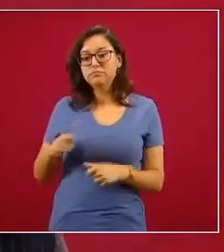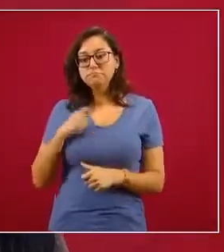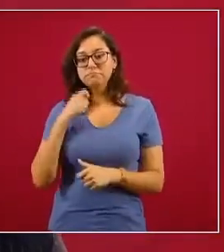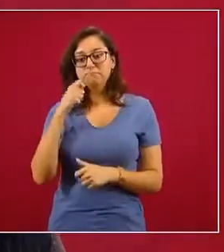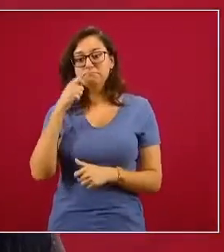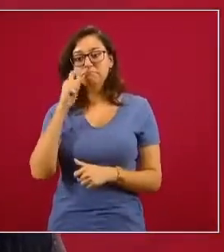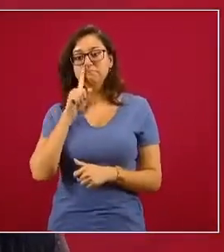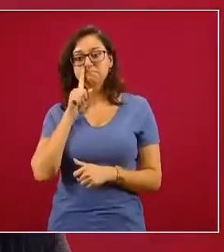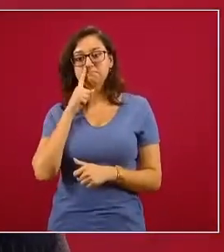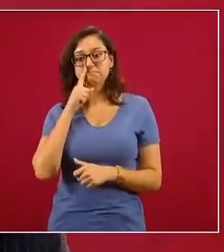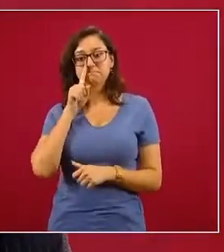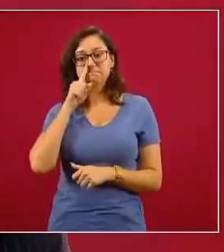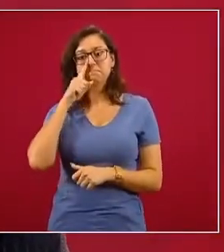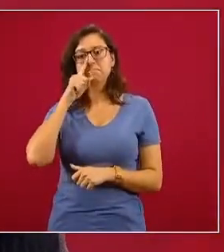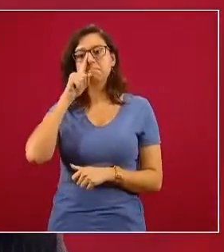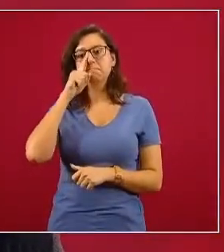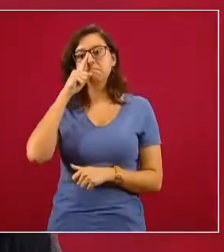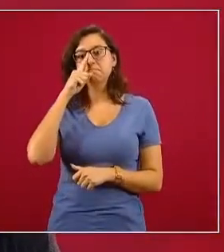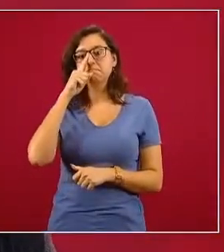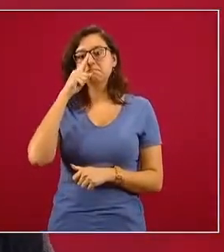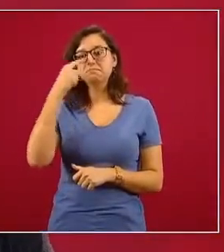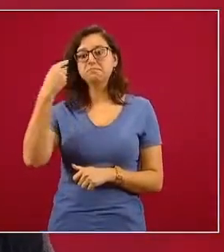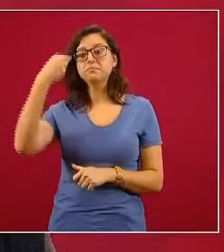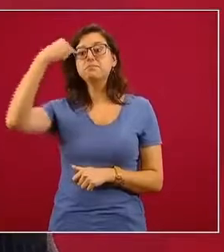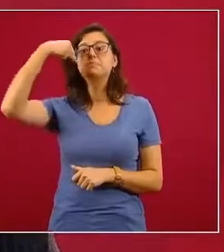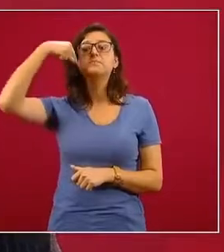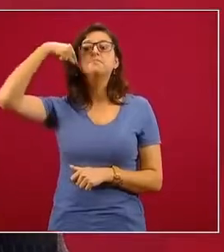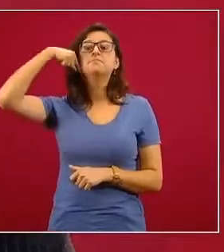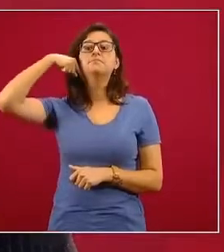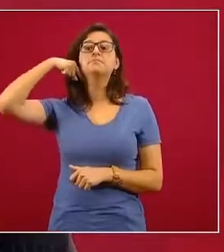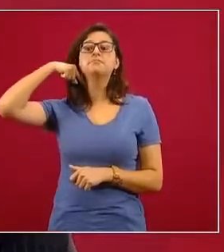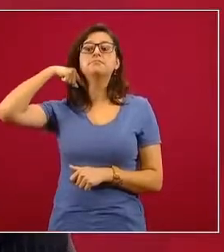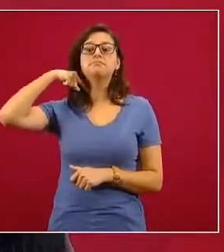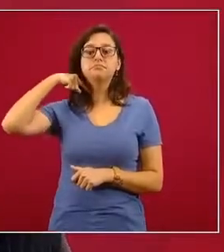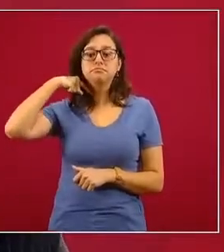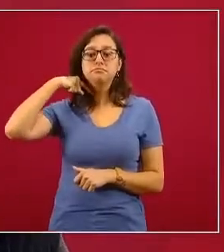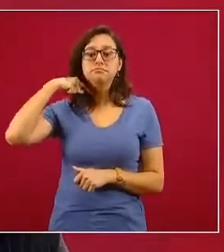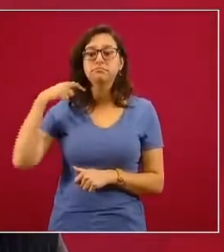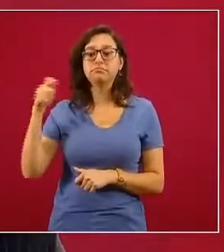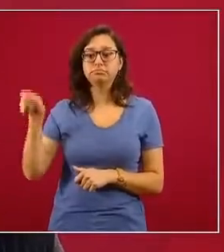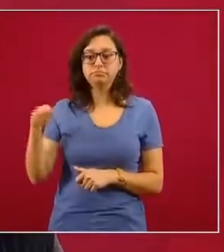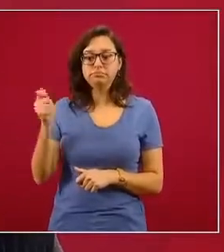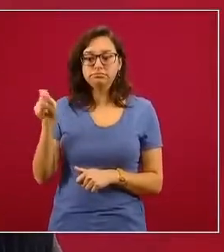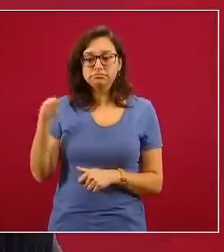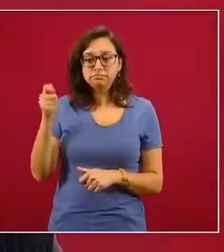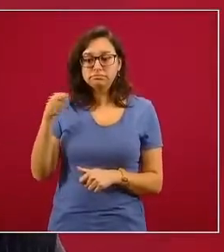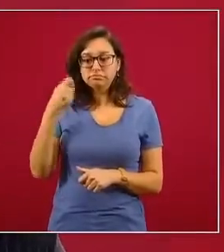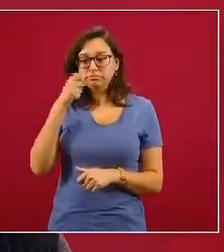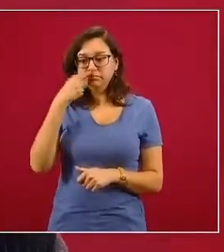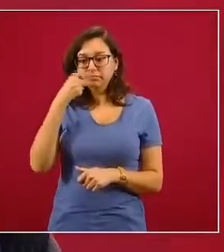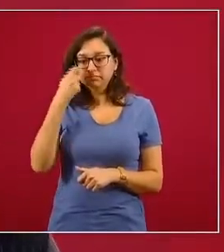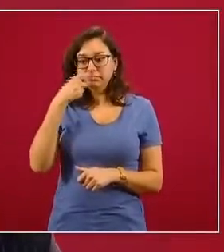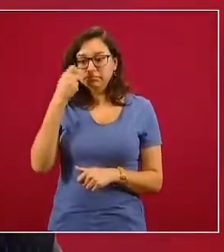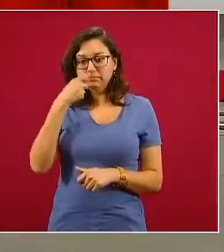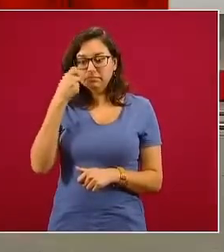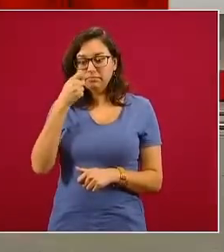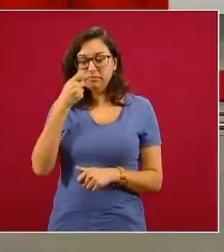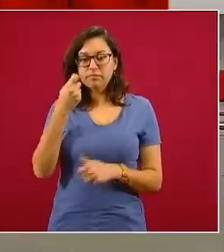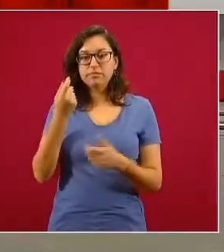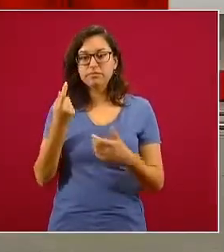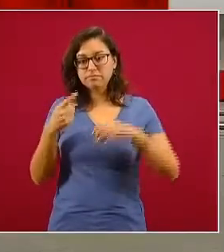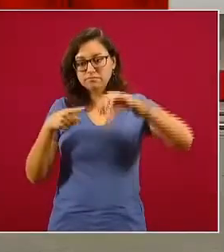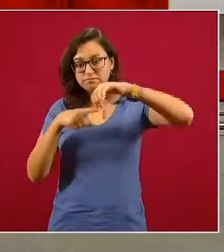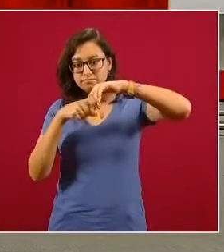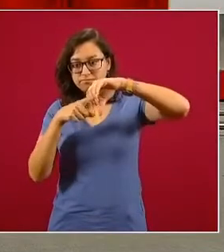la nariz, se proyecta hasta la garganta y se hace un frotis, se